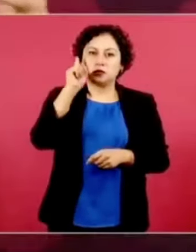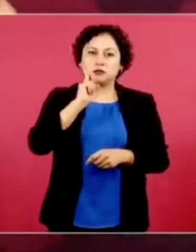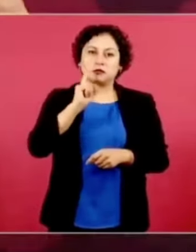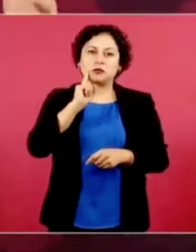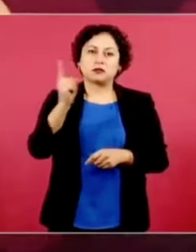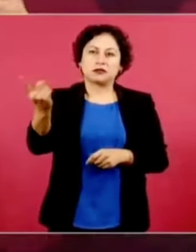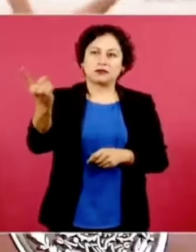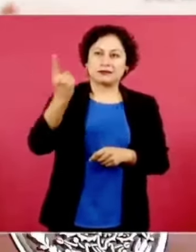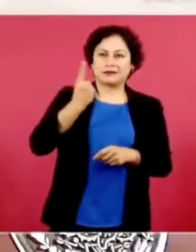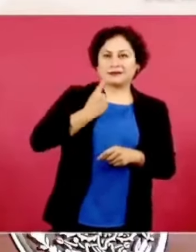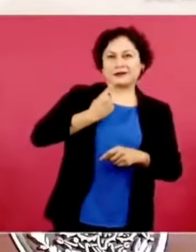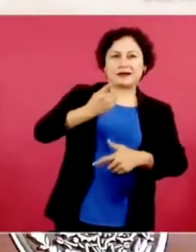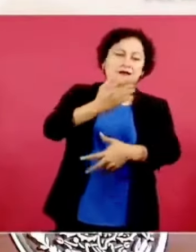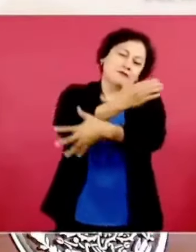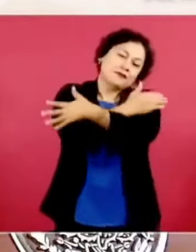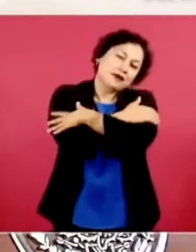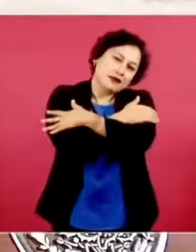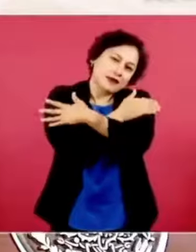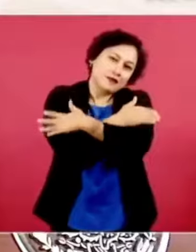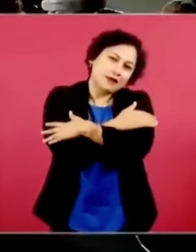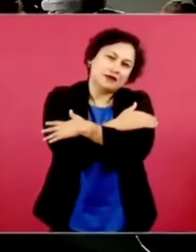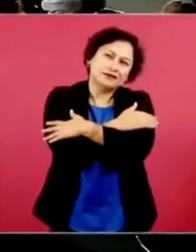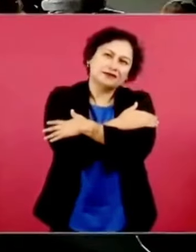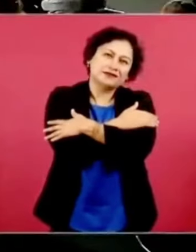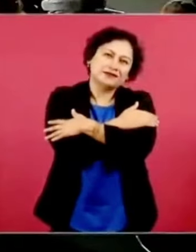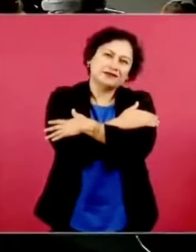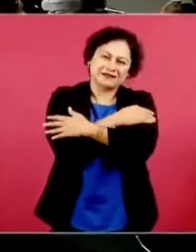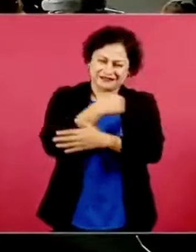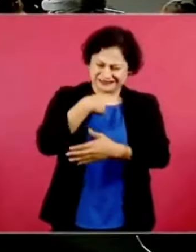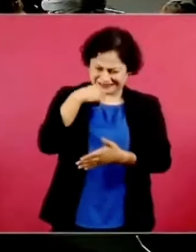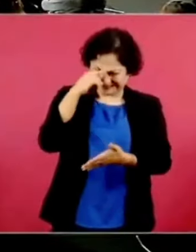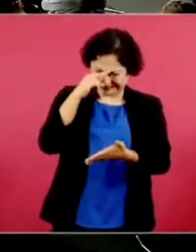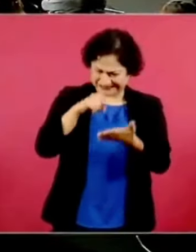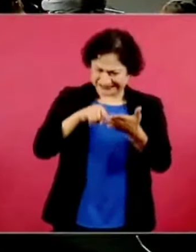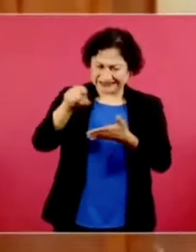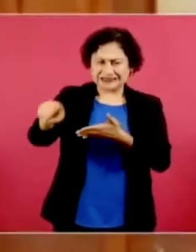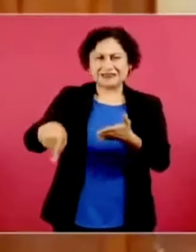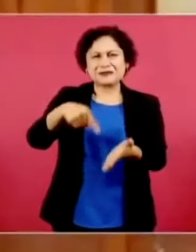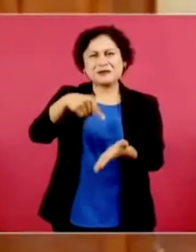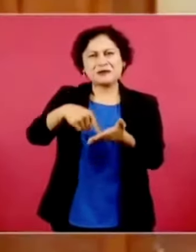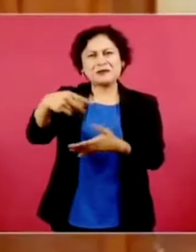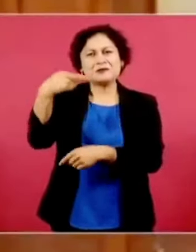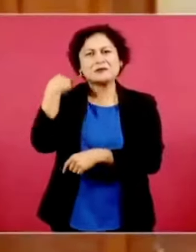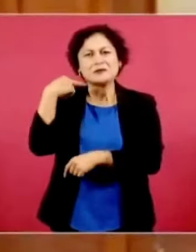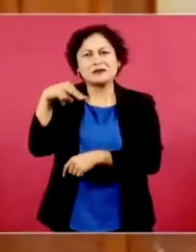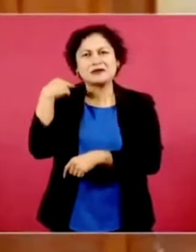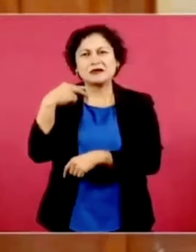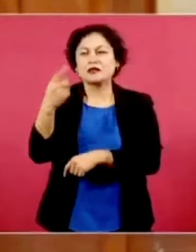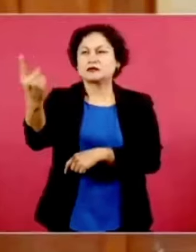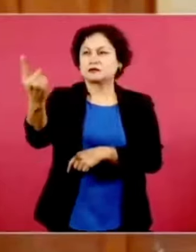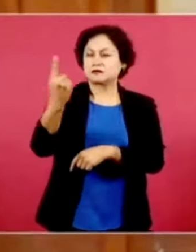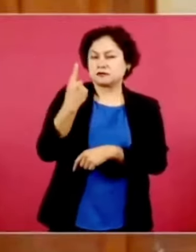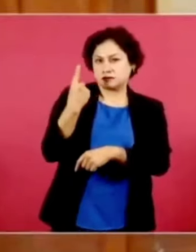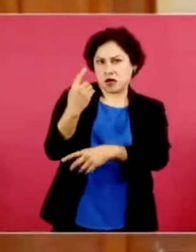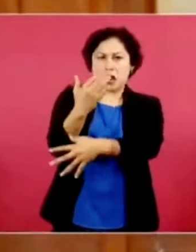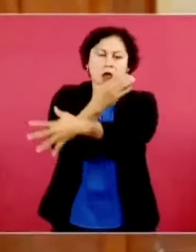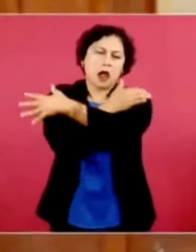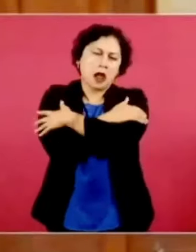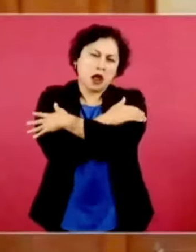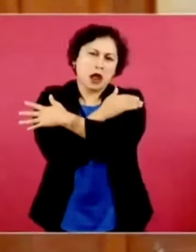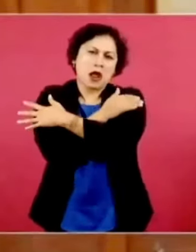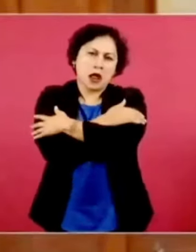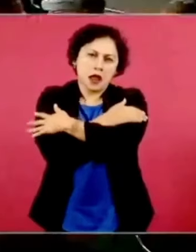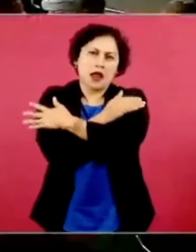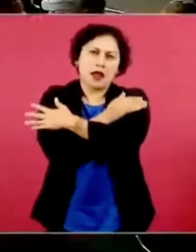algo así, creo que en Las Chuapas, Veracruz. Y luego a la dirigente